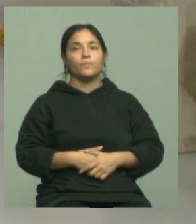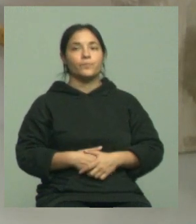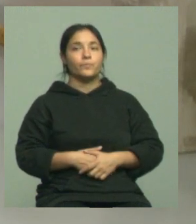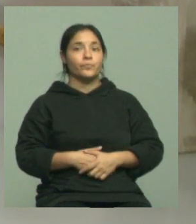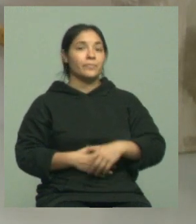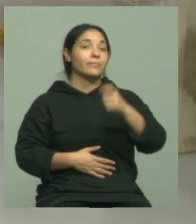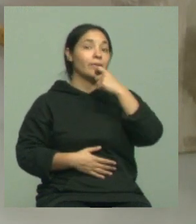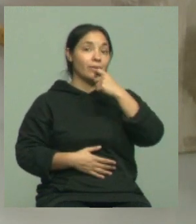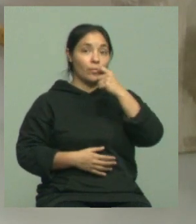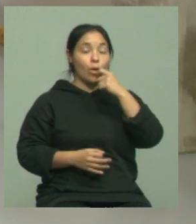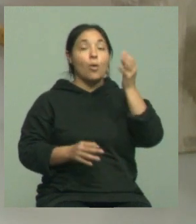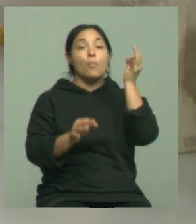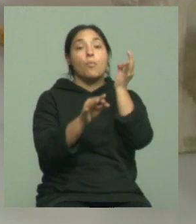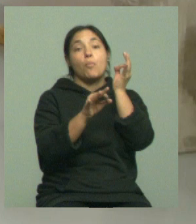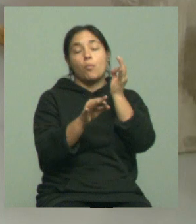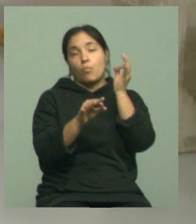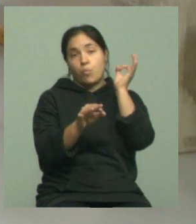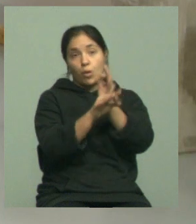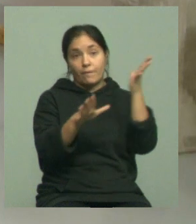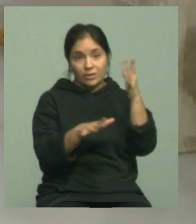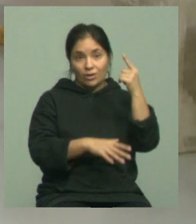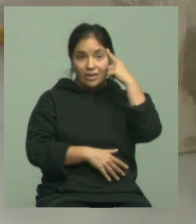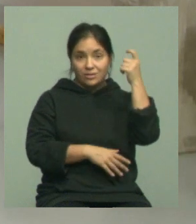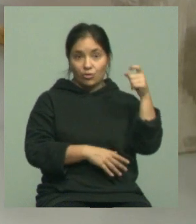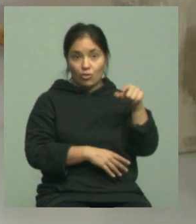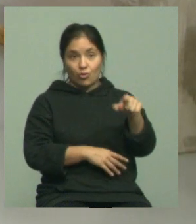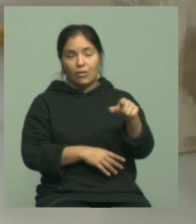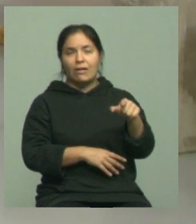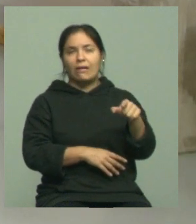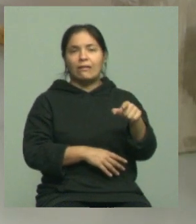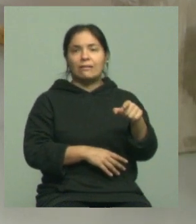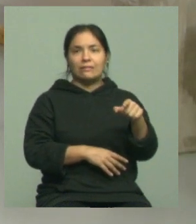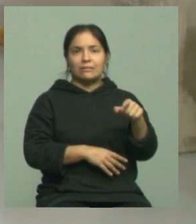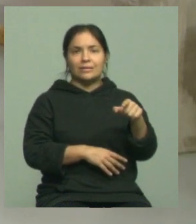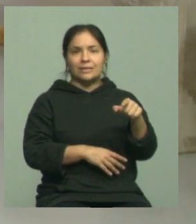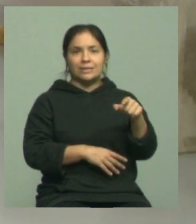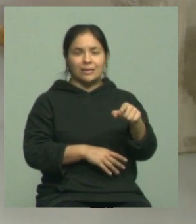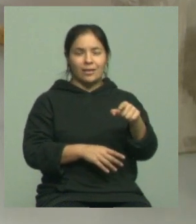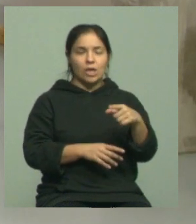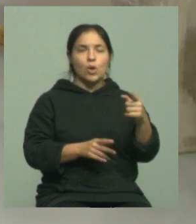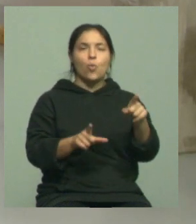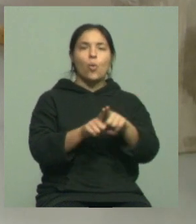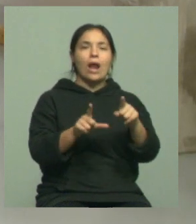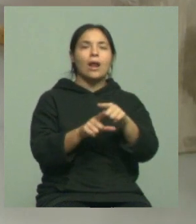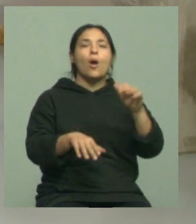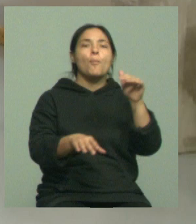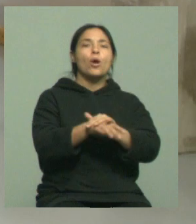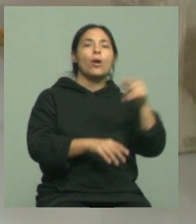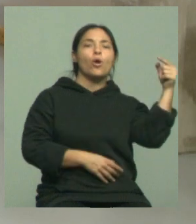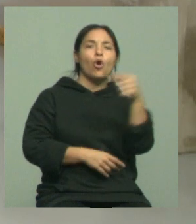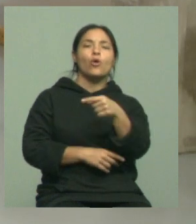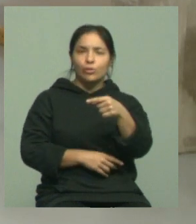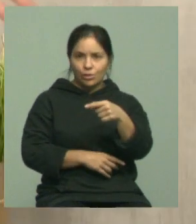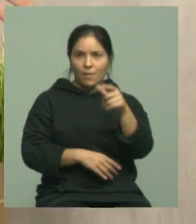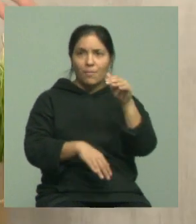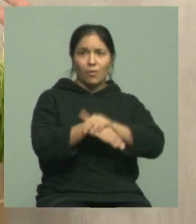el profesional de la salud quiso... como que lo cargó a él con el problema, cuando el